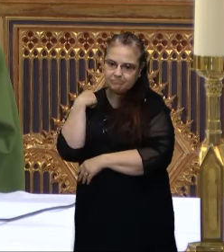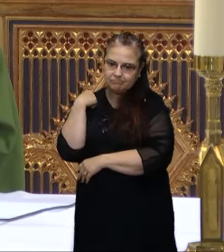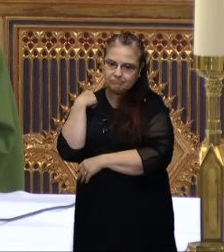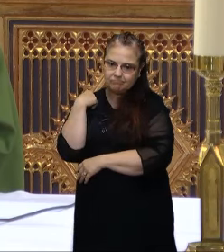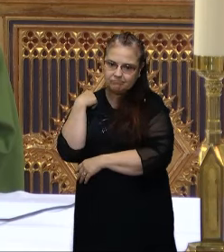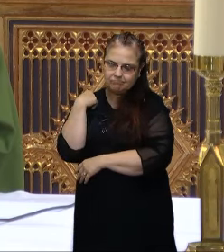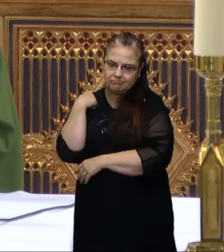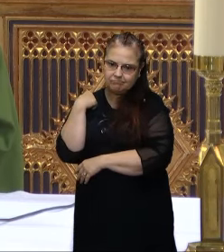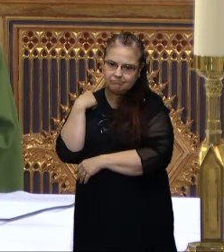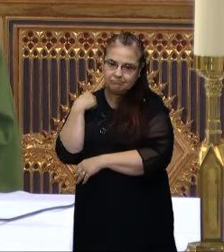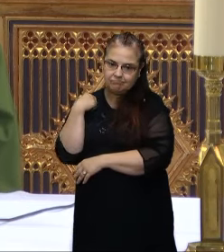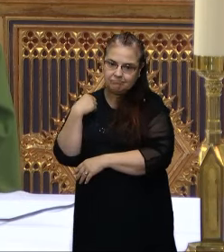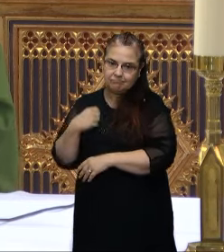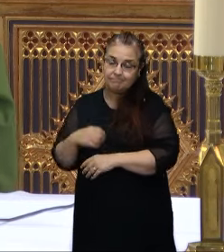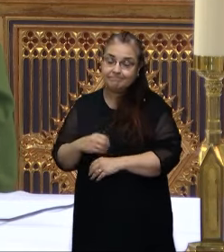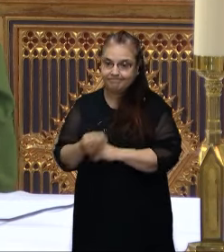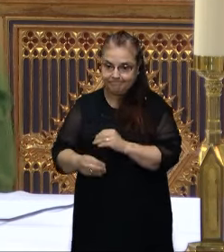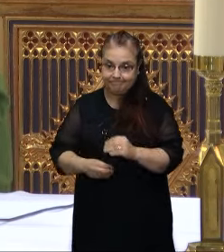los pecados.